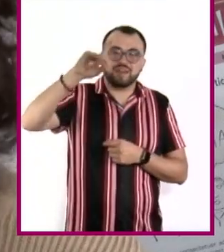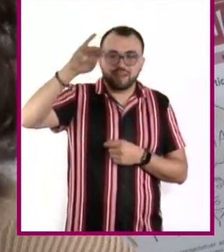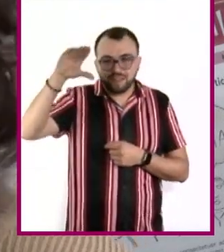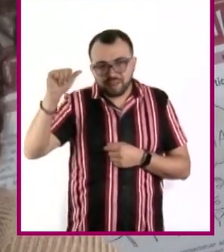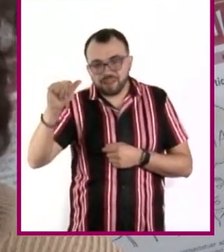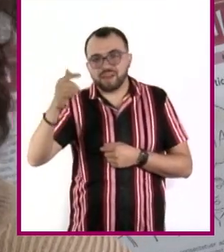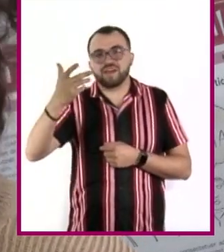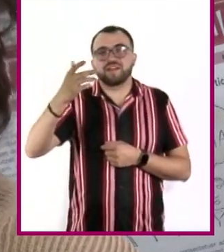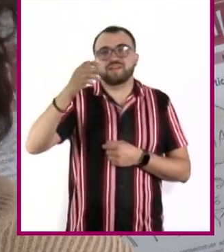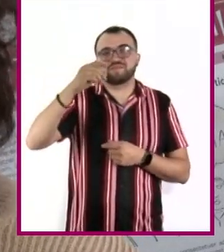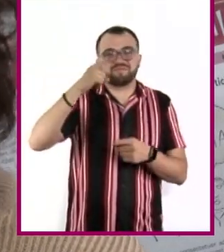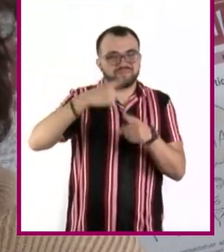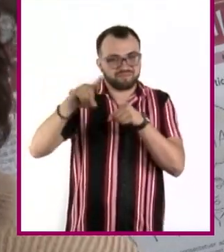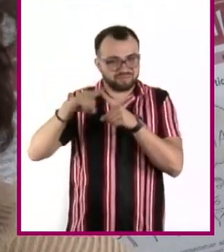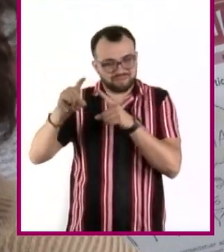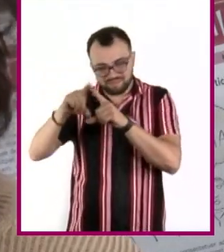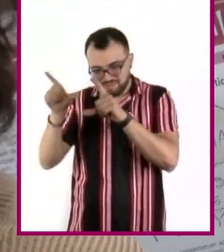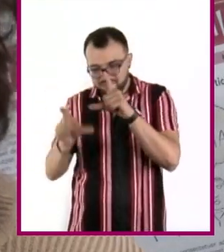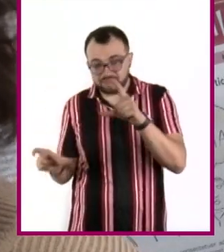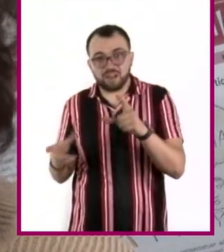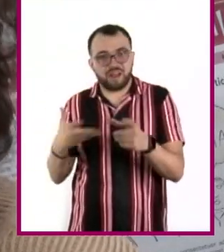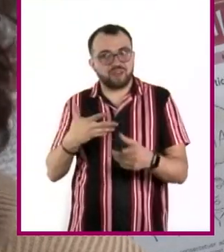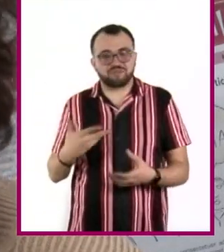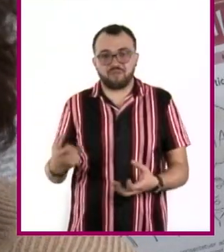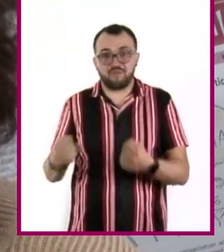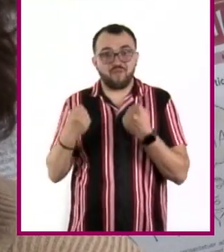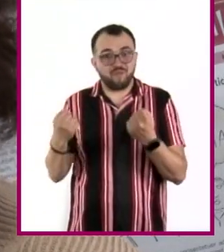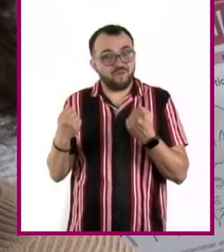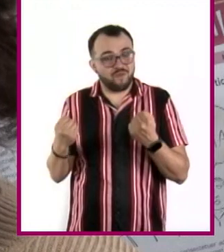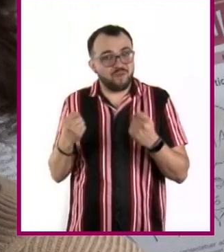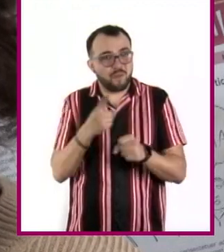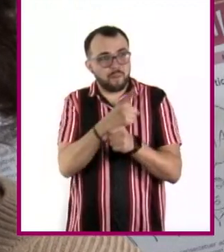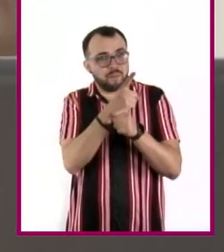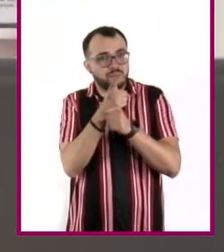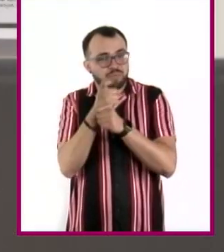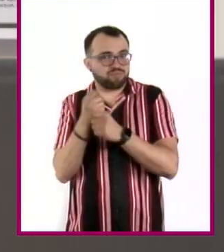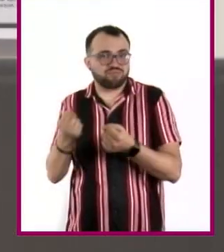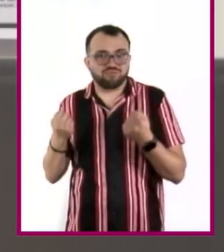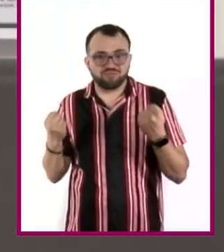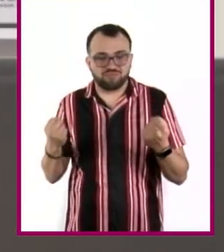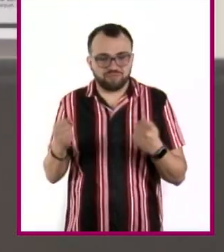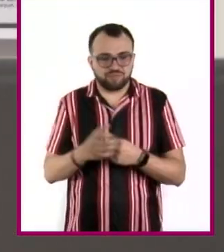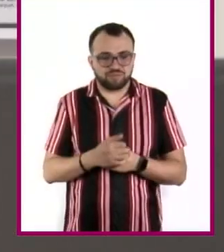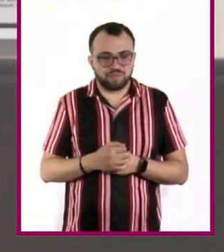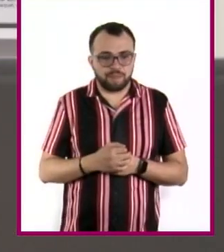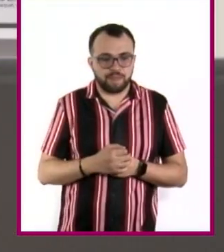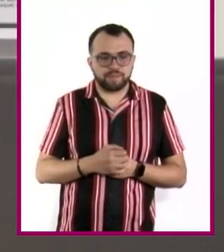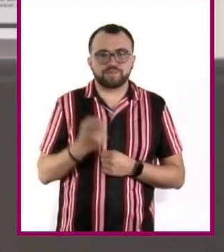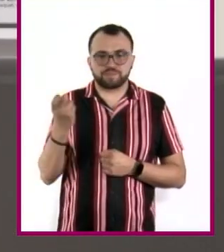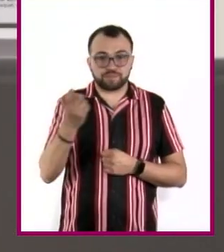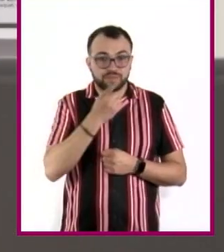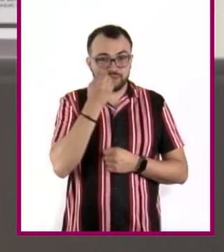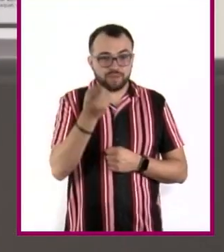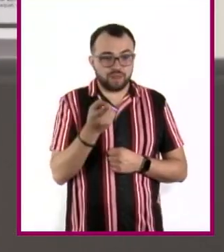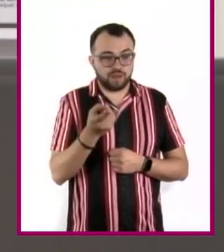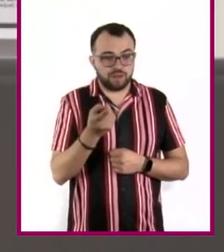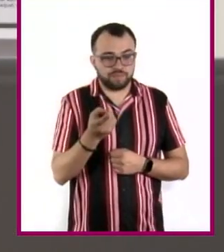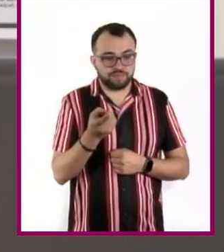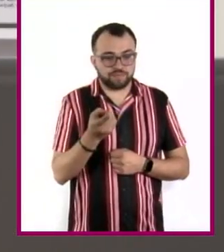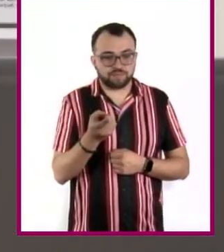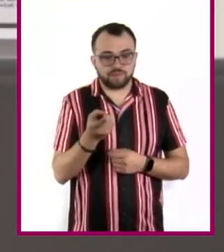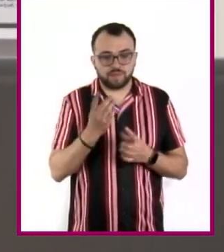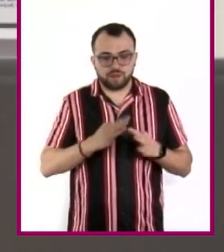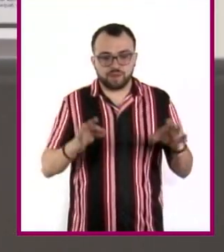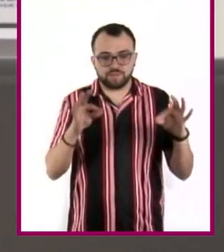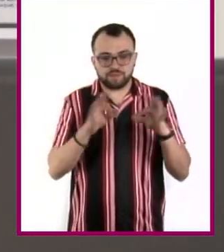Israel. Eso habla de la capacidad armamentista de esos países. Sin embargo, esto que dice acá es muy relevante. El